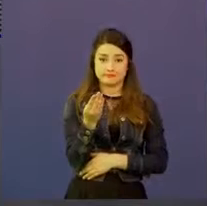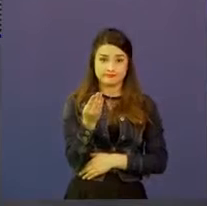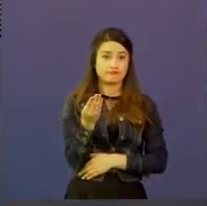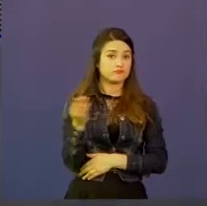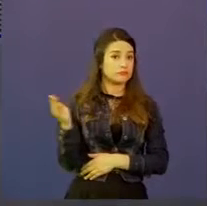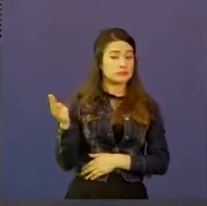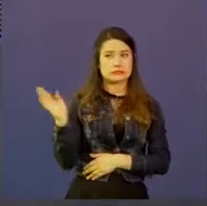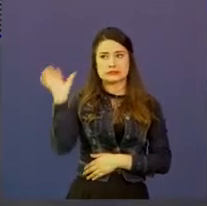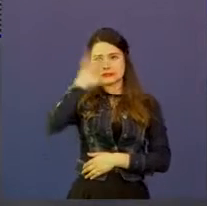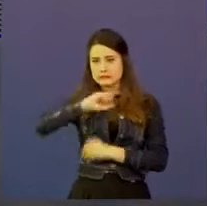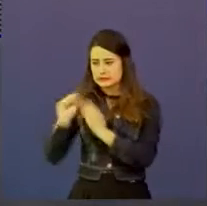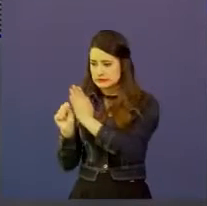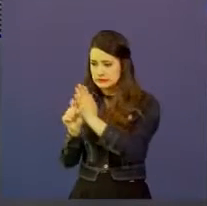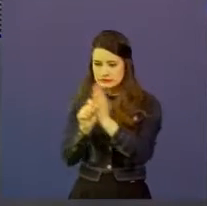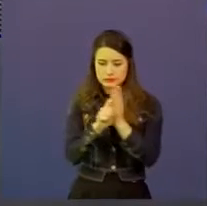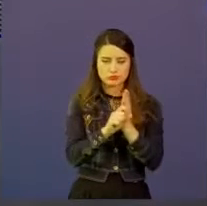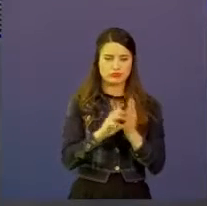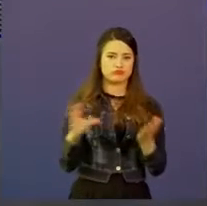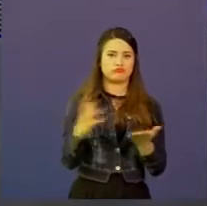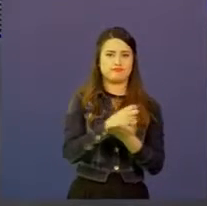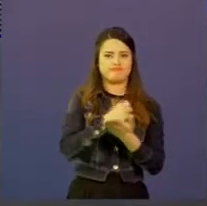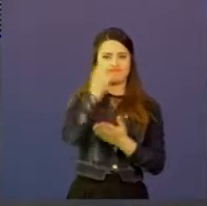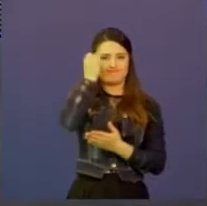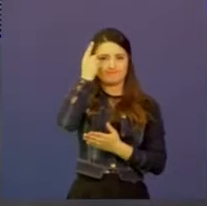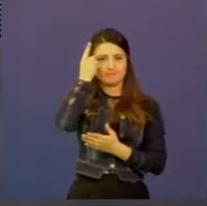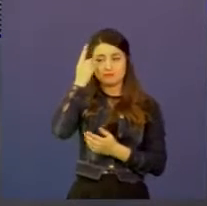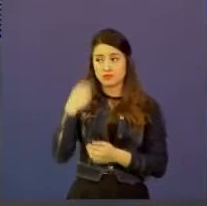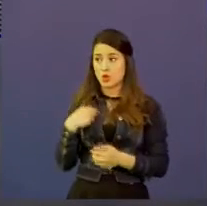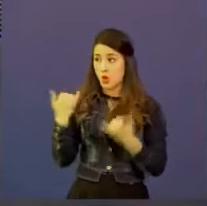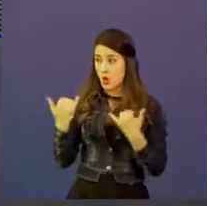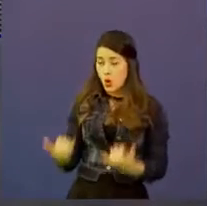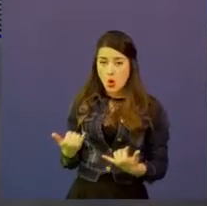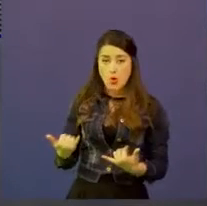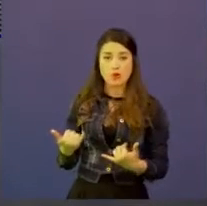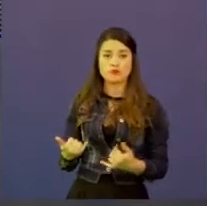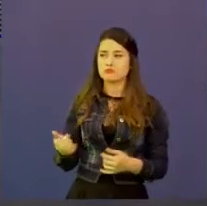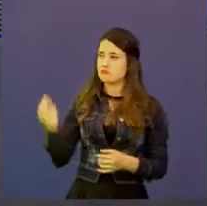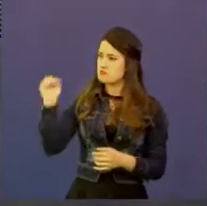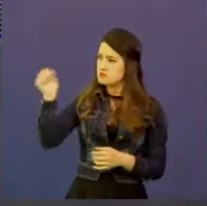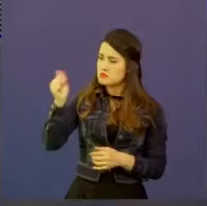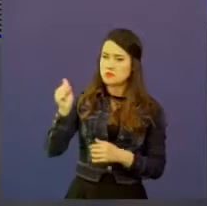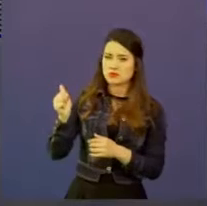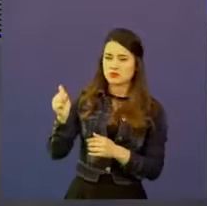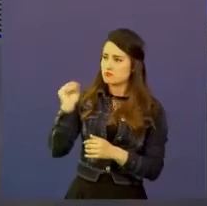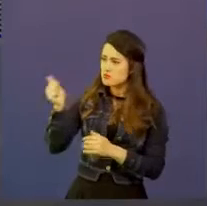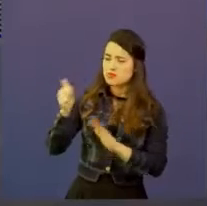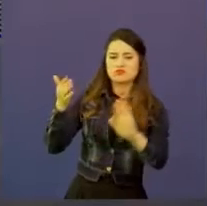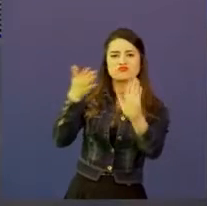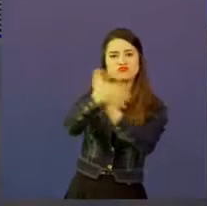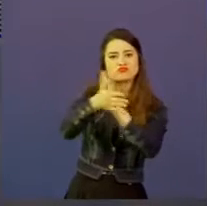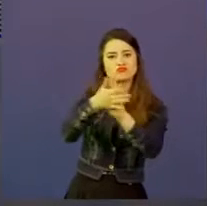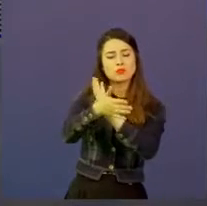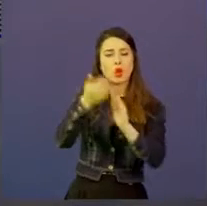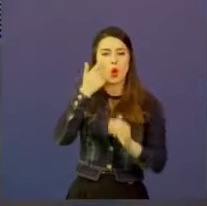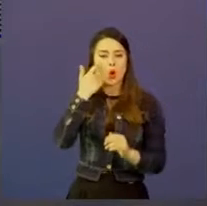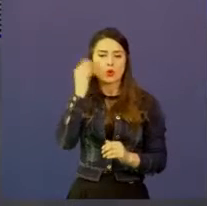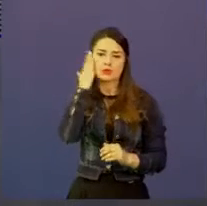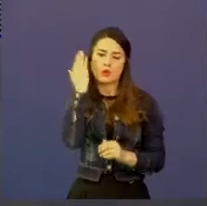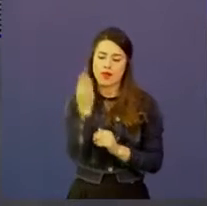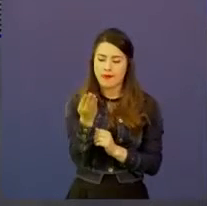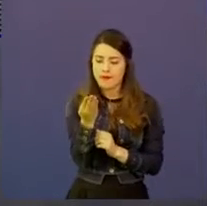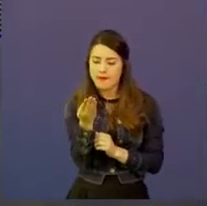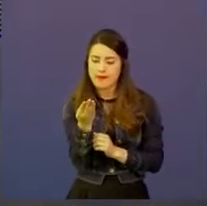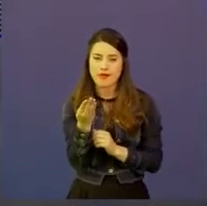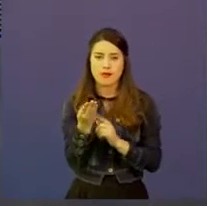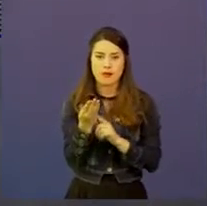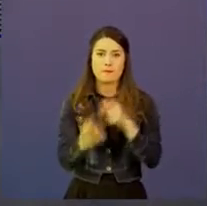mensaje a los padres de familia y a los docentes que nos están acompañando de cómo manejamos esa situación, pero cómo la volteamos a nuestro